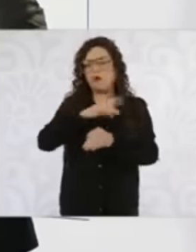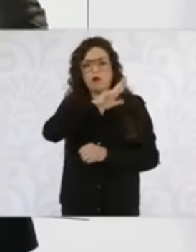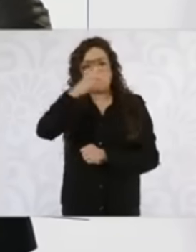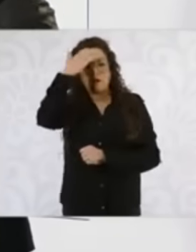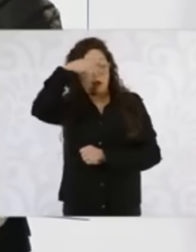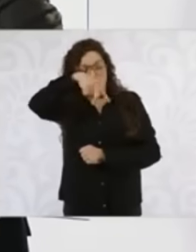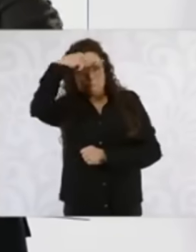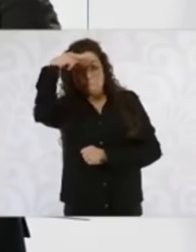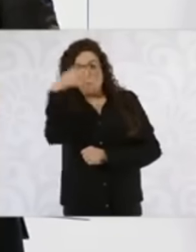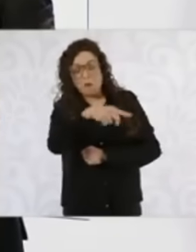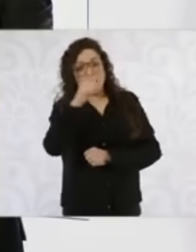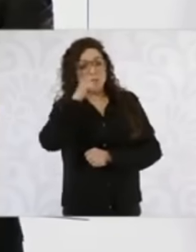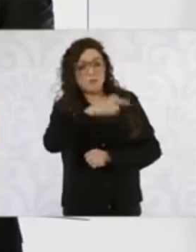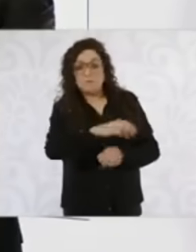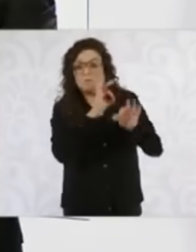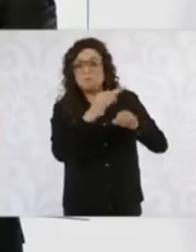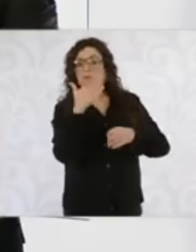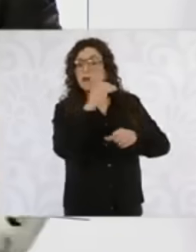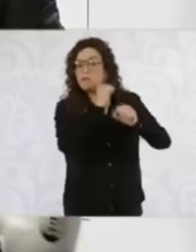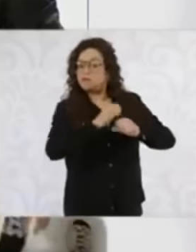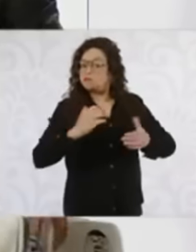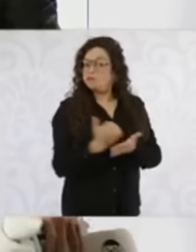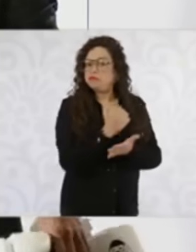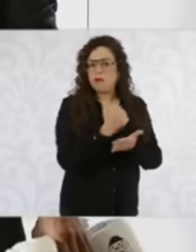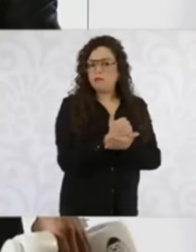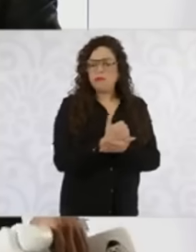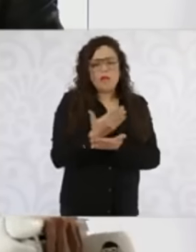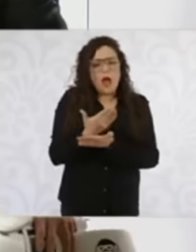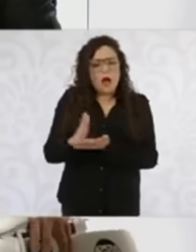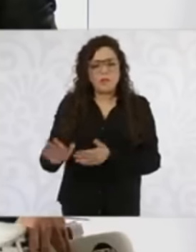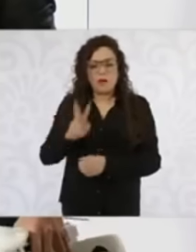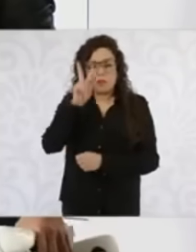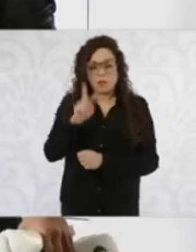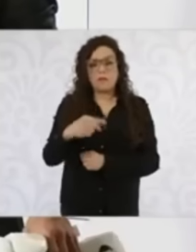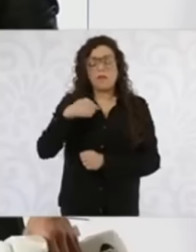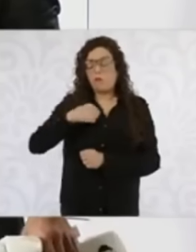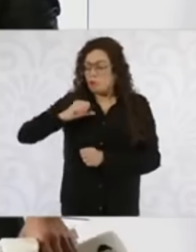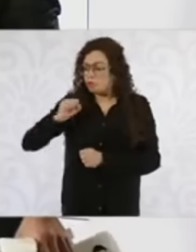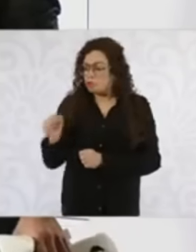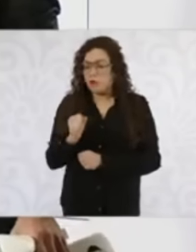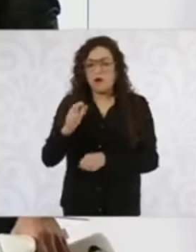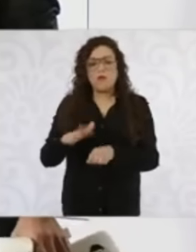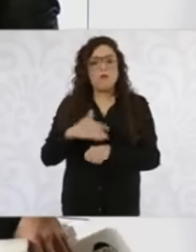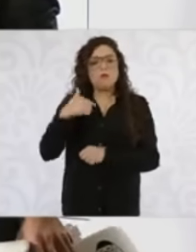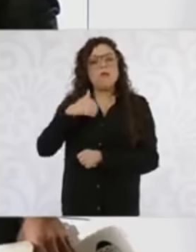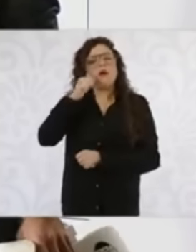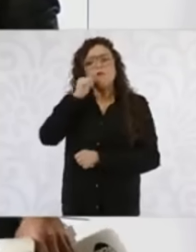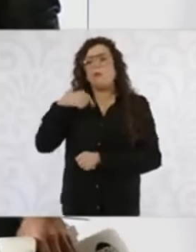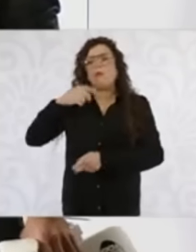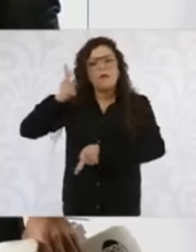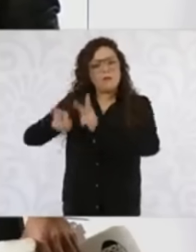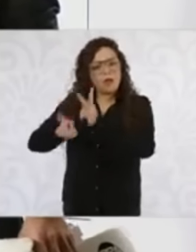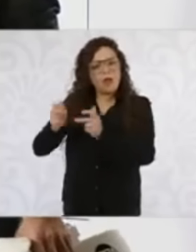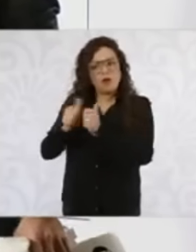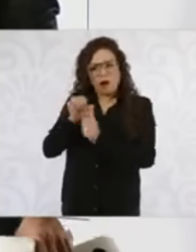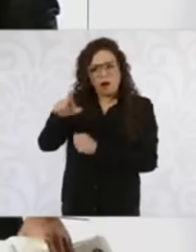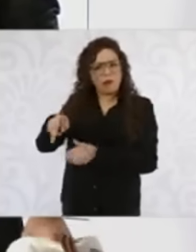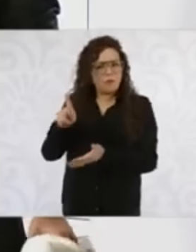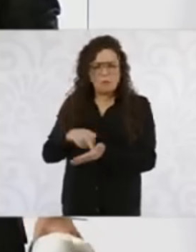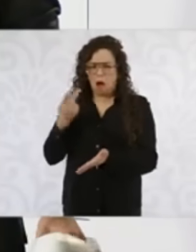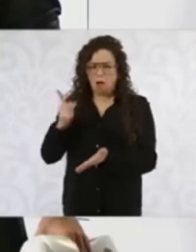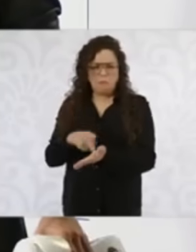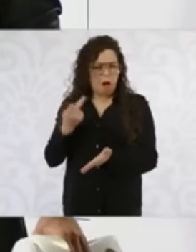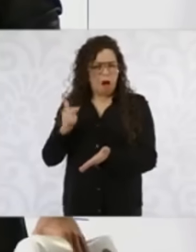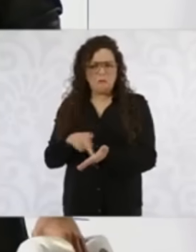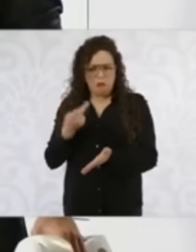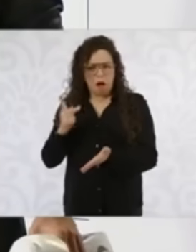a niños y niñas, la beca universal, que el próximo año inicia con secundaria, y el programa de salud casa por casa